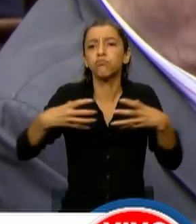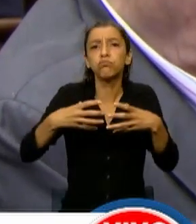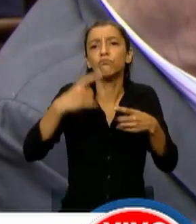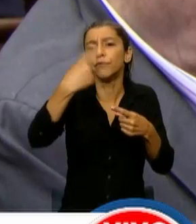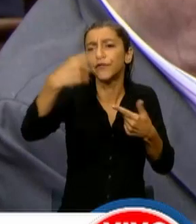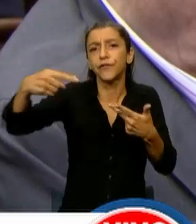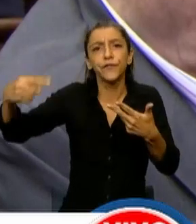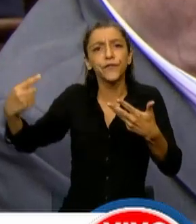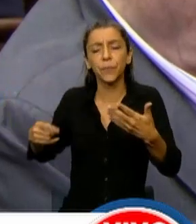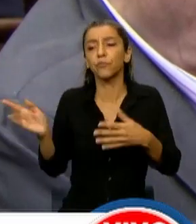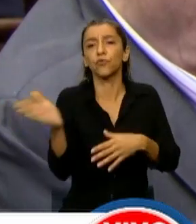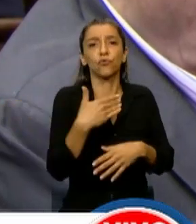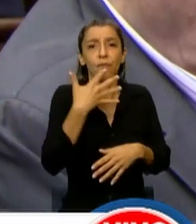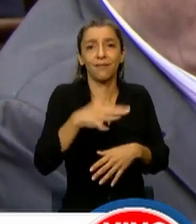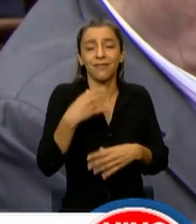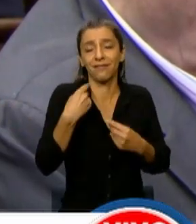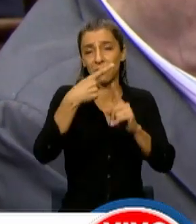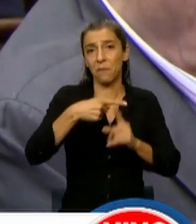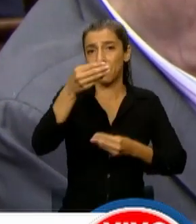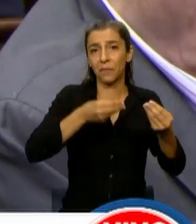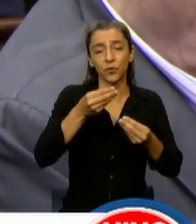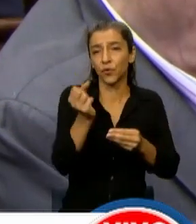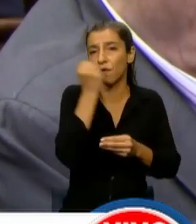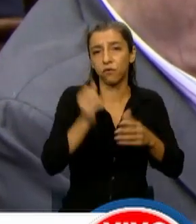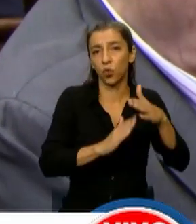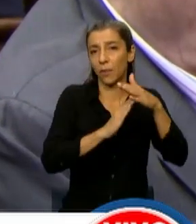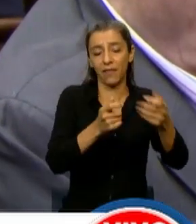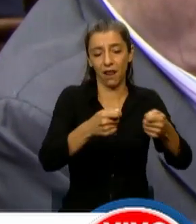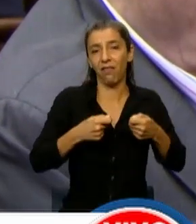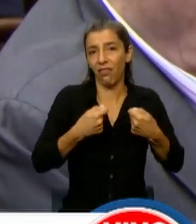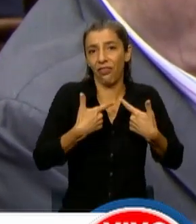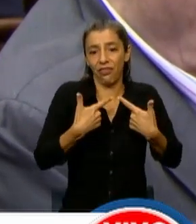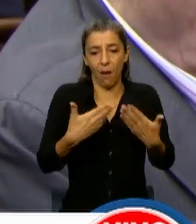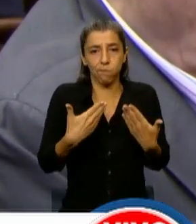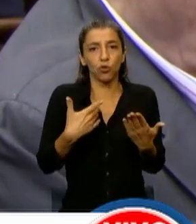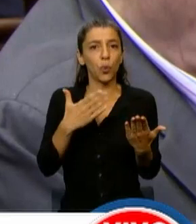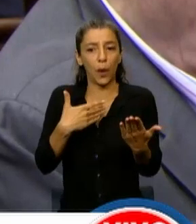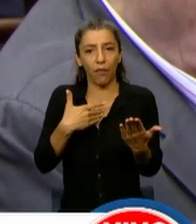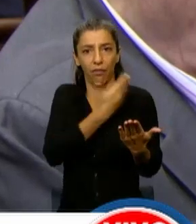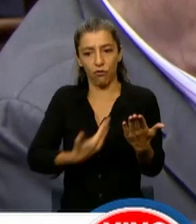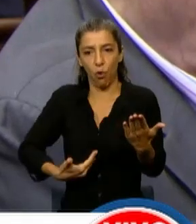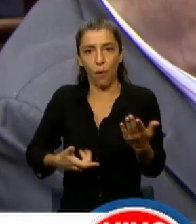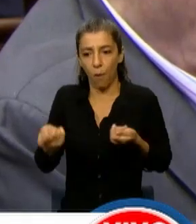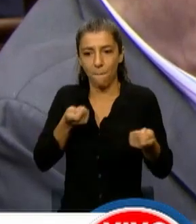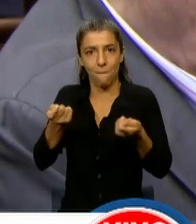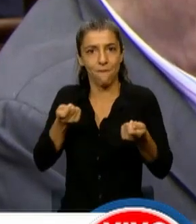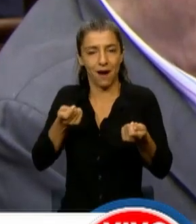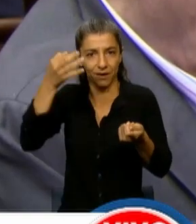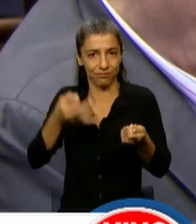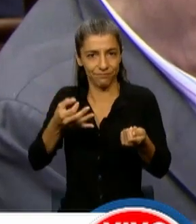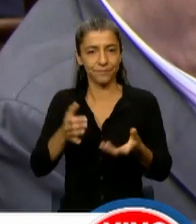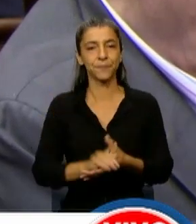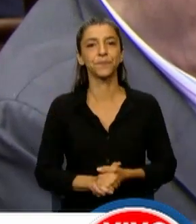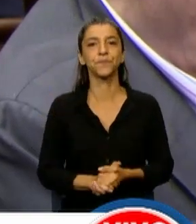mundo entiende que contar con la herramienta del presupuesto es una herramienta fundamental de gobierno. Y hoy nos